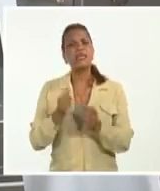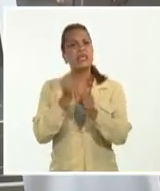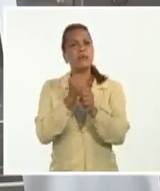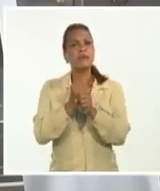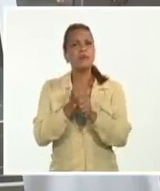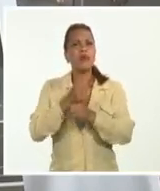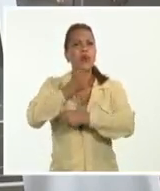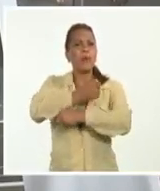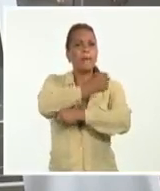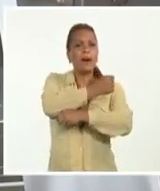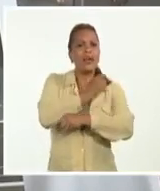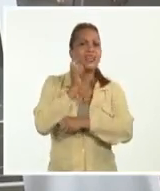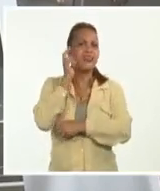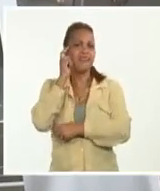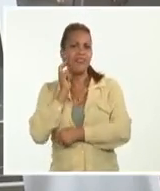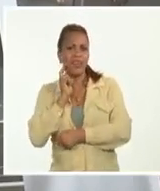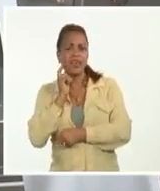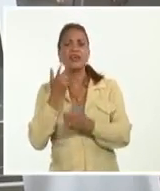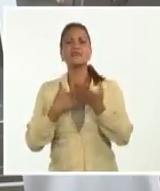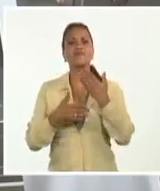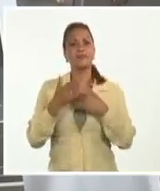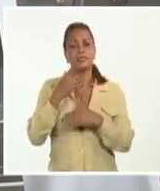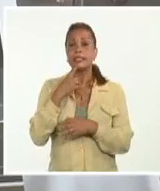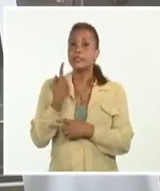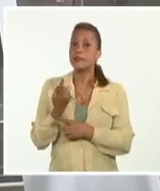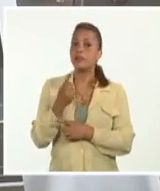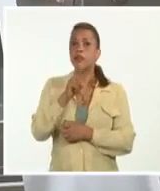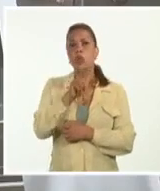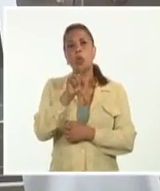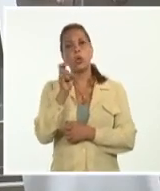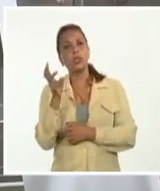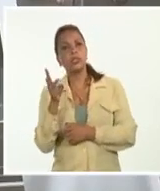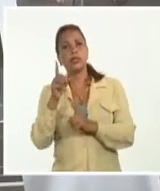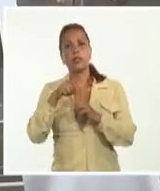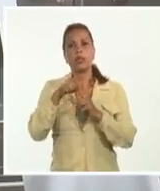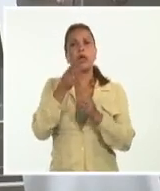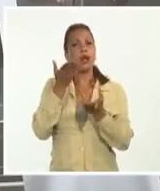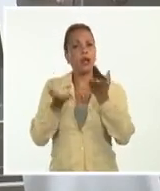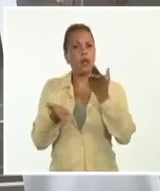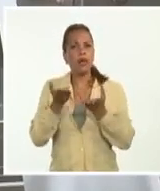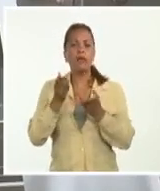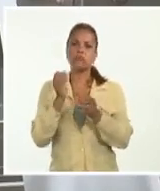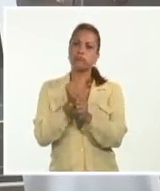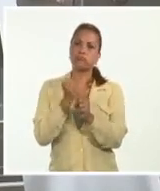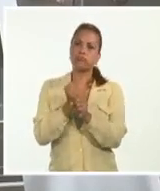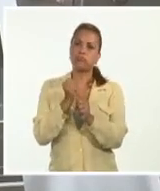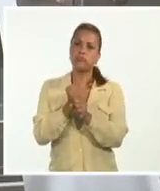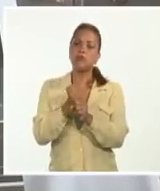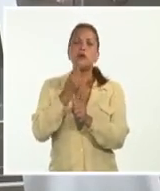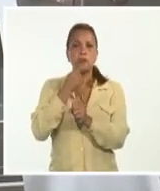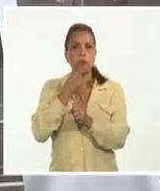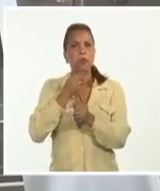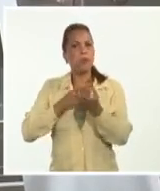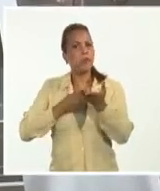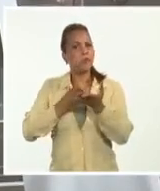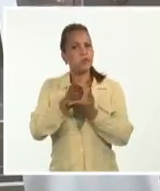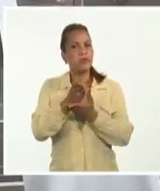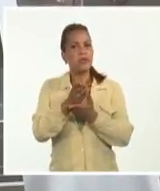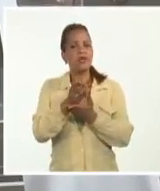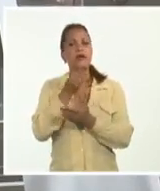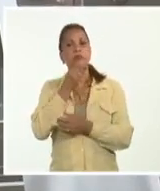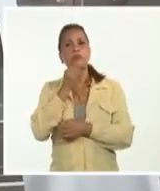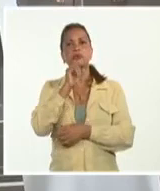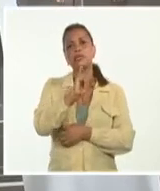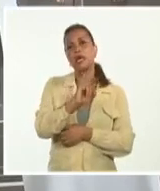con medidas absolutas y trabajar los dos puestos del hábitat pero más que trabajar con esta problemas tenemos las capacidades en